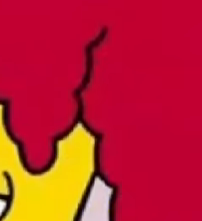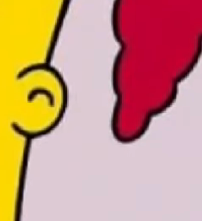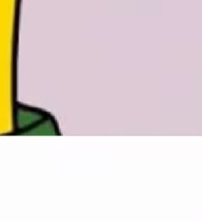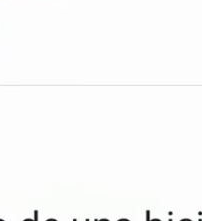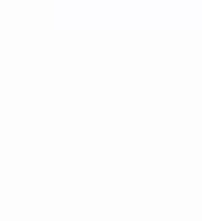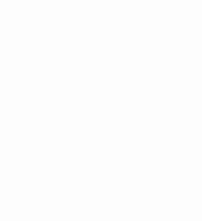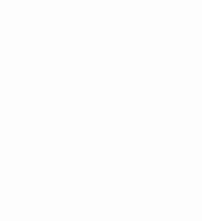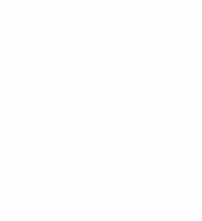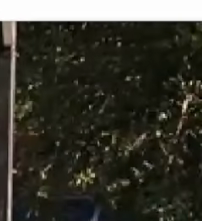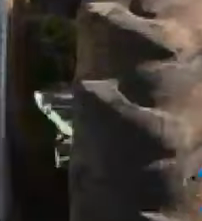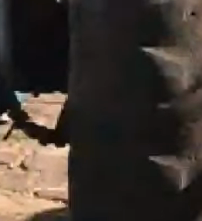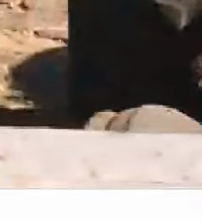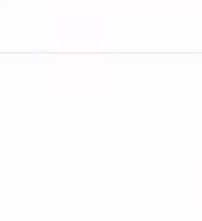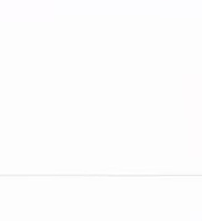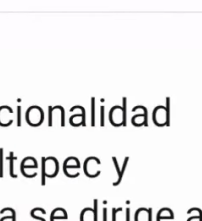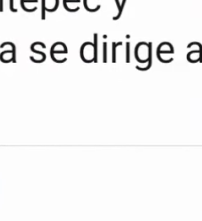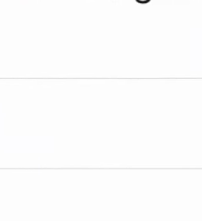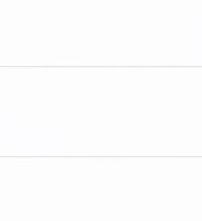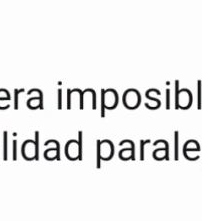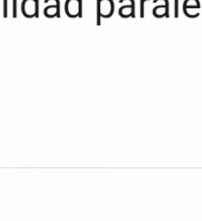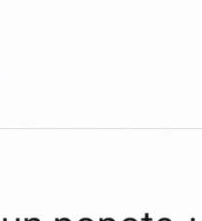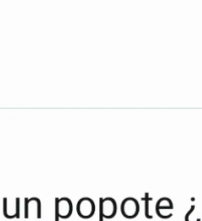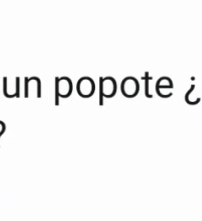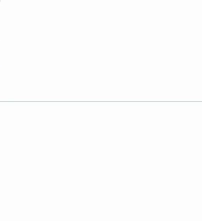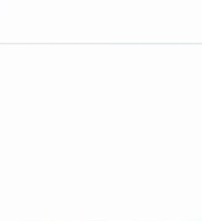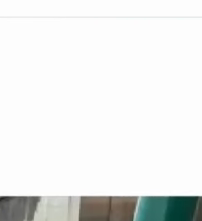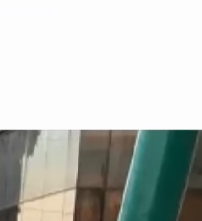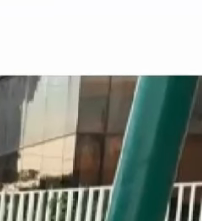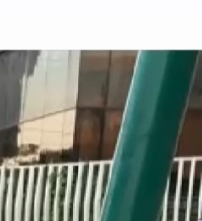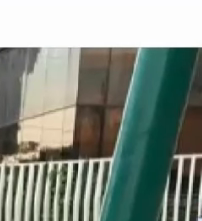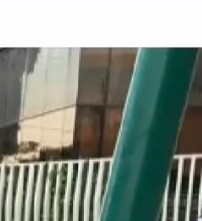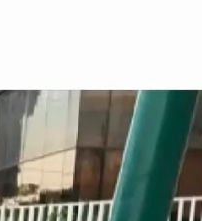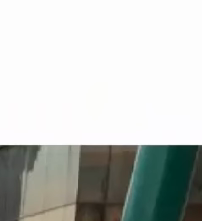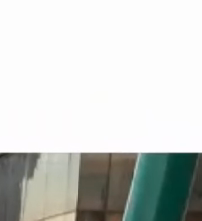este está más abajo, vamos a buscarlo.